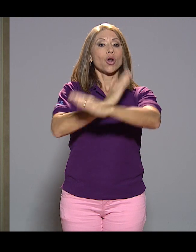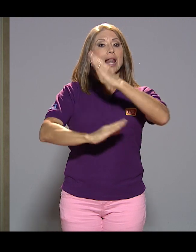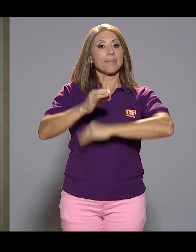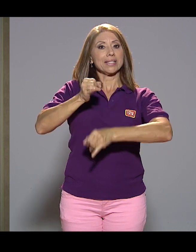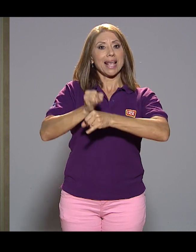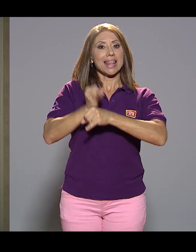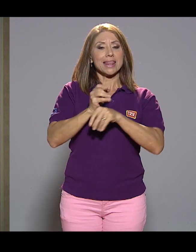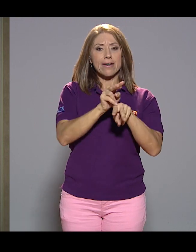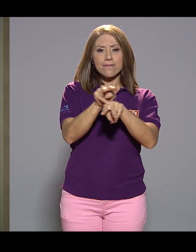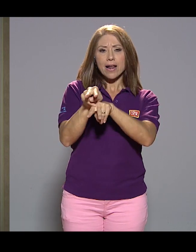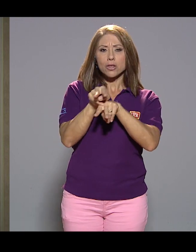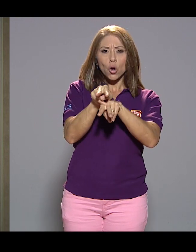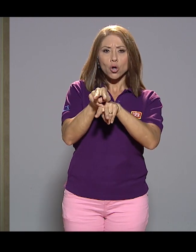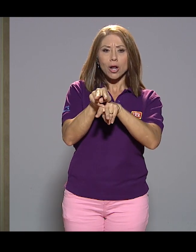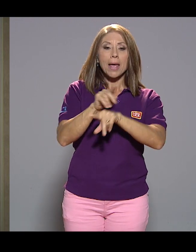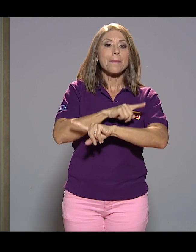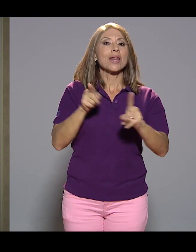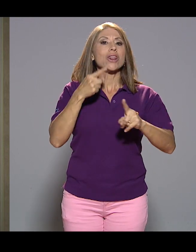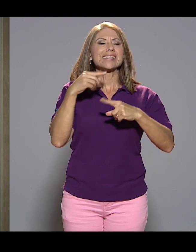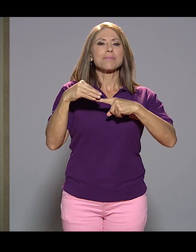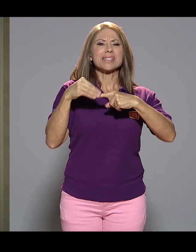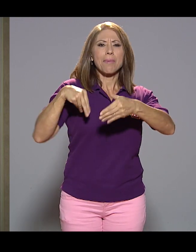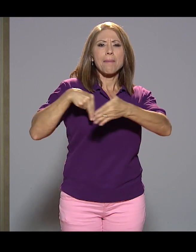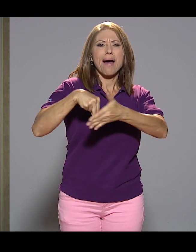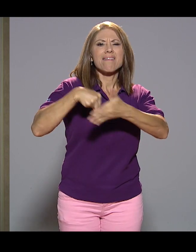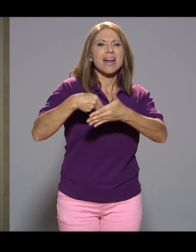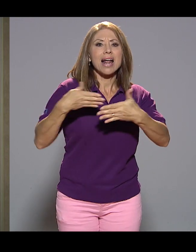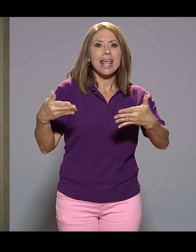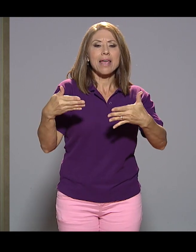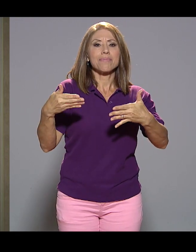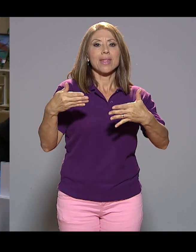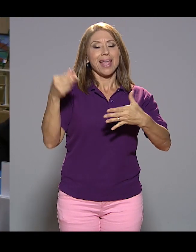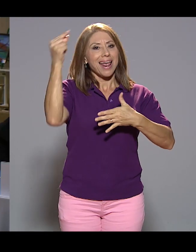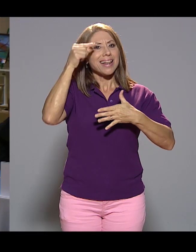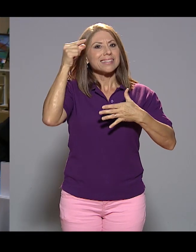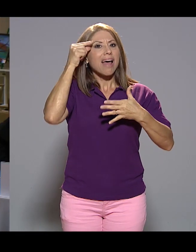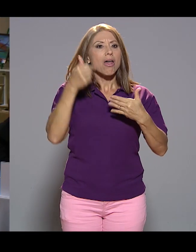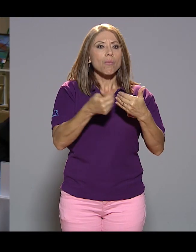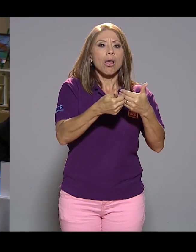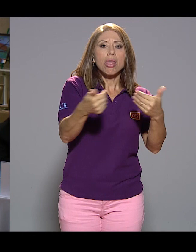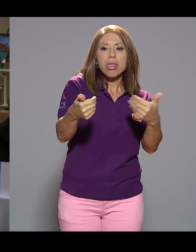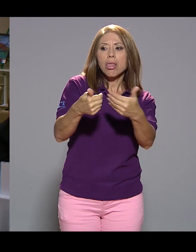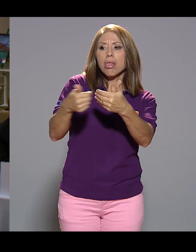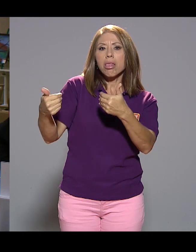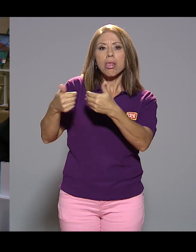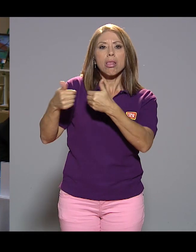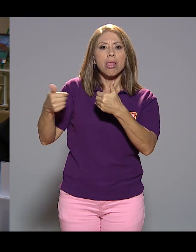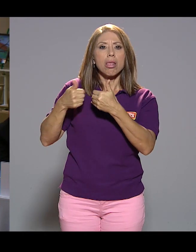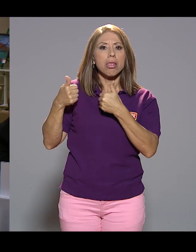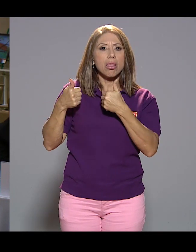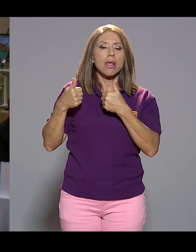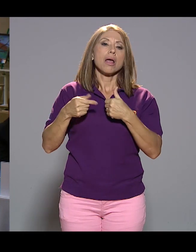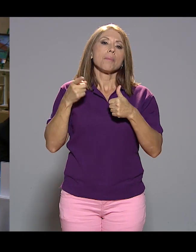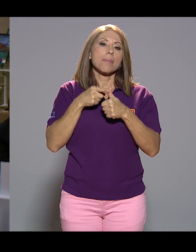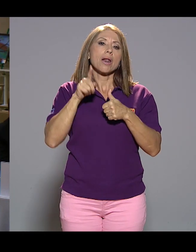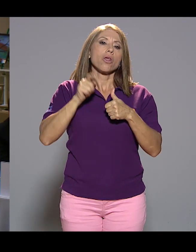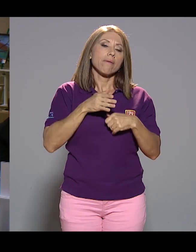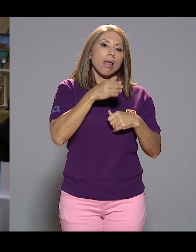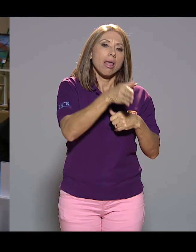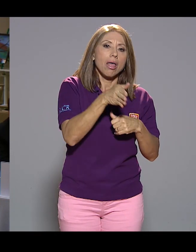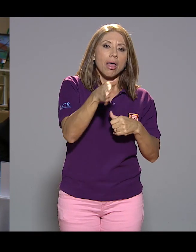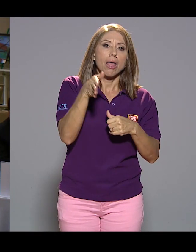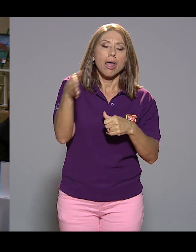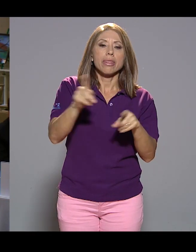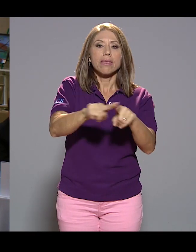el CONAPDIS es el ente rector, señala que una de las principales barreras es la desarticulación del Estado, en donde se tiene que pasar por